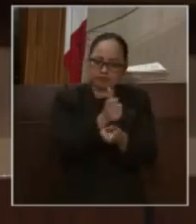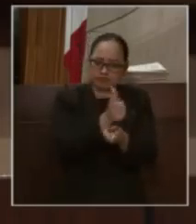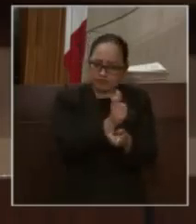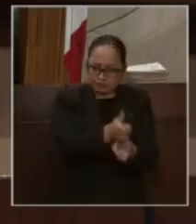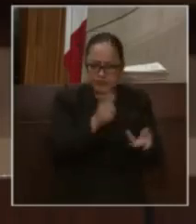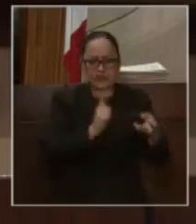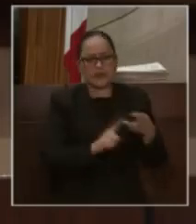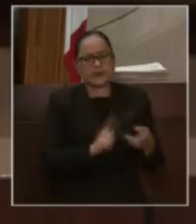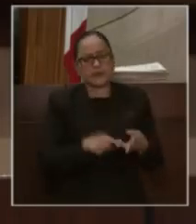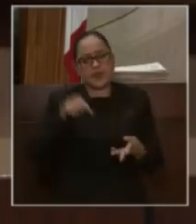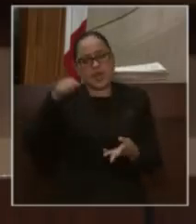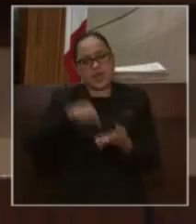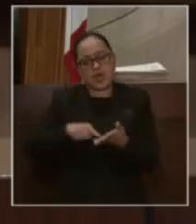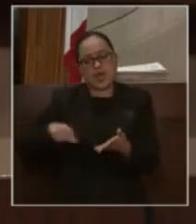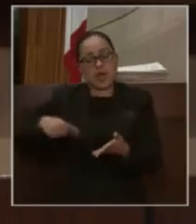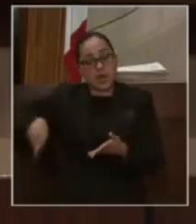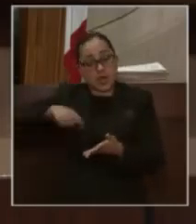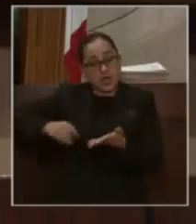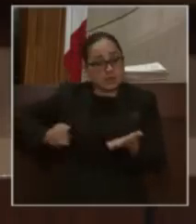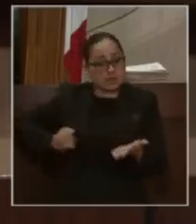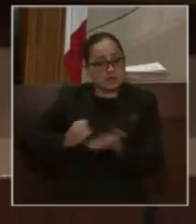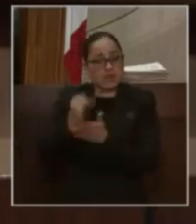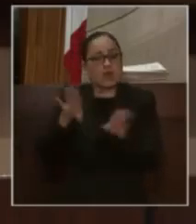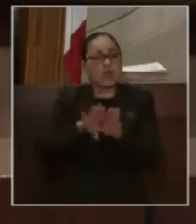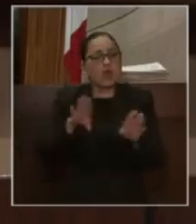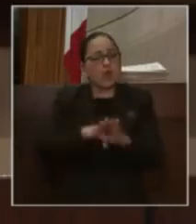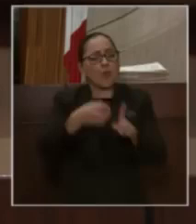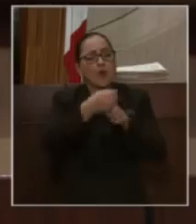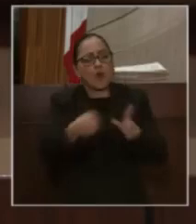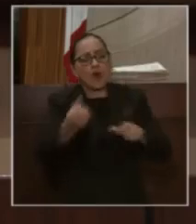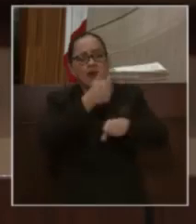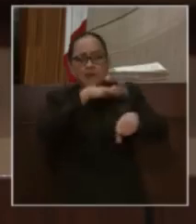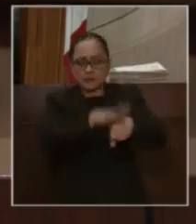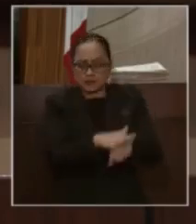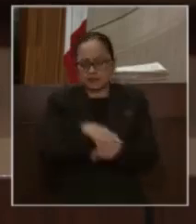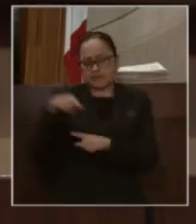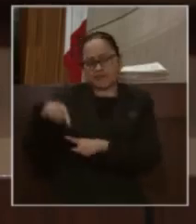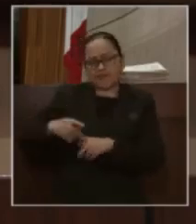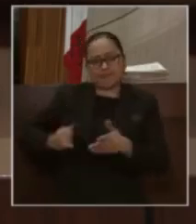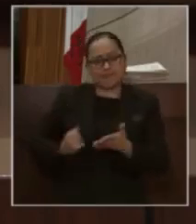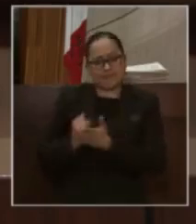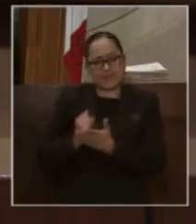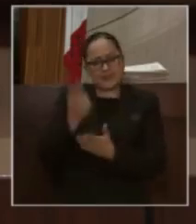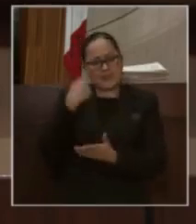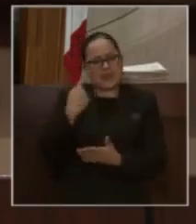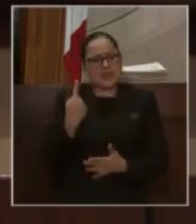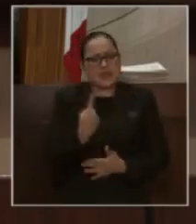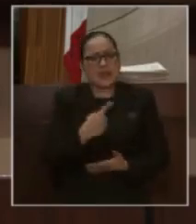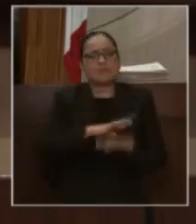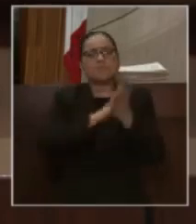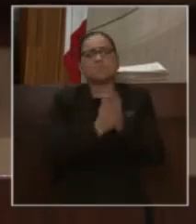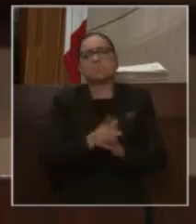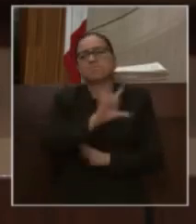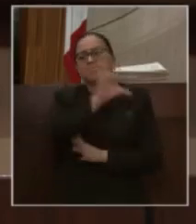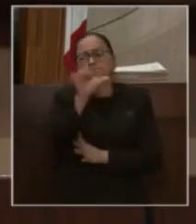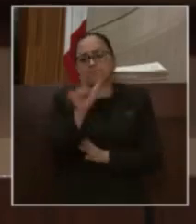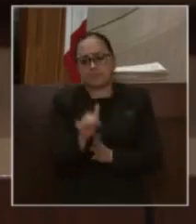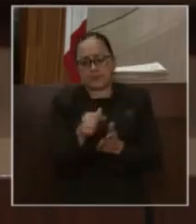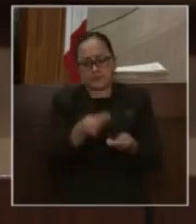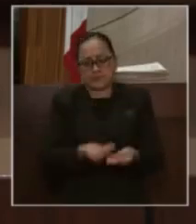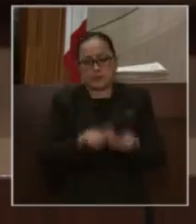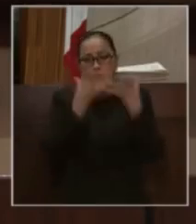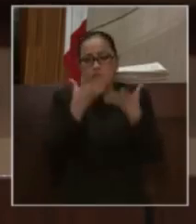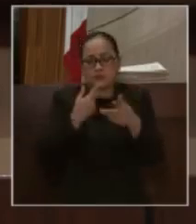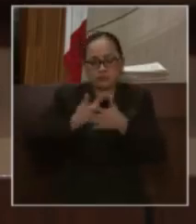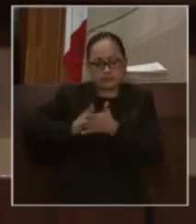tomó todas las decisiones relativas a su administración y ejecución para finalmente disponer del